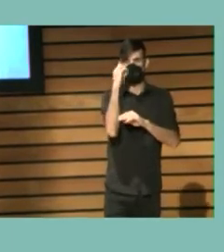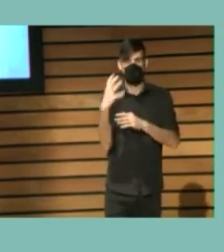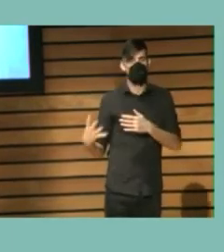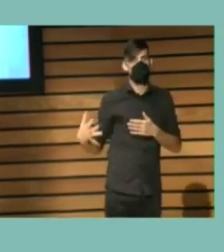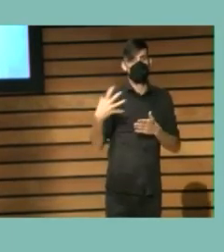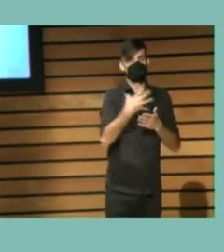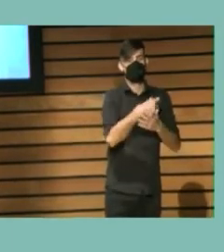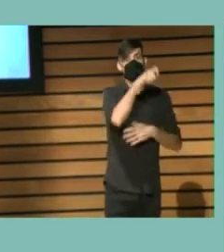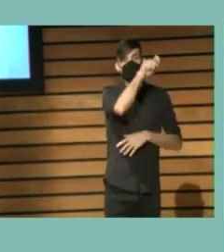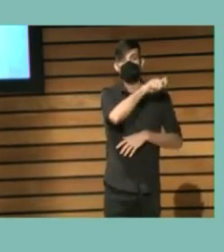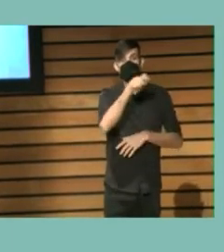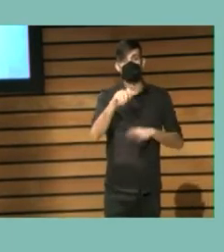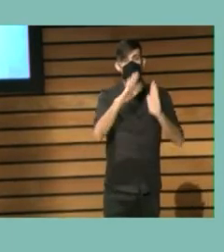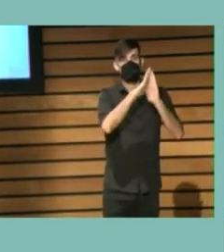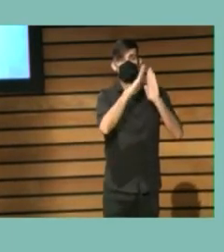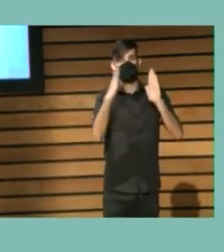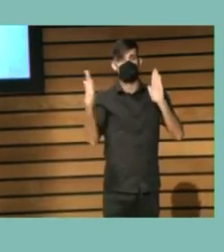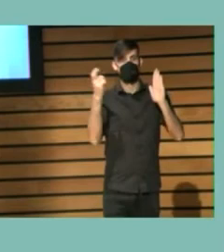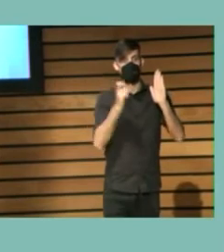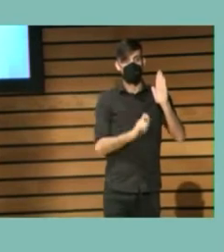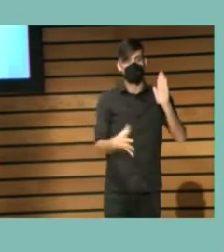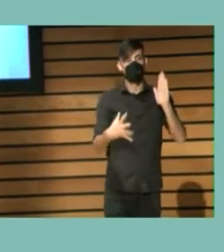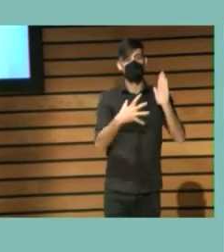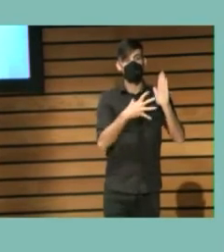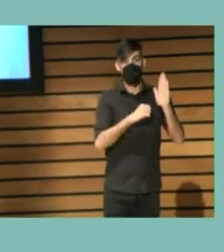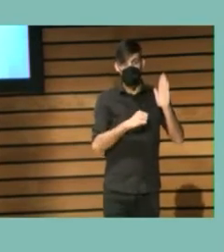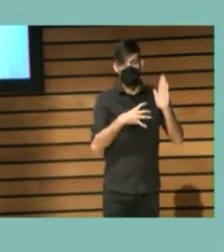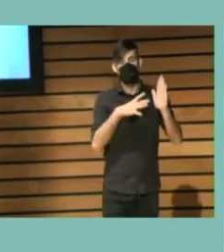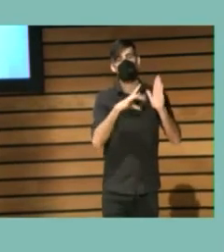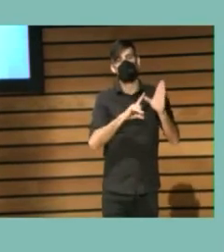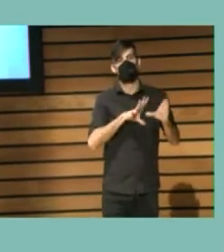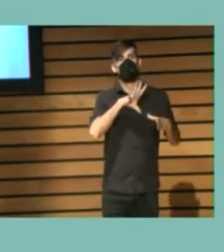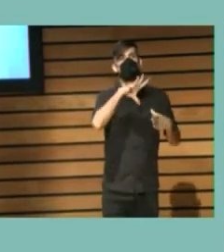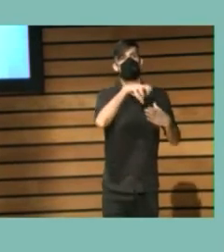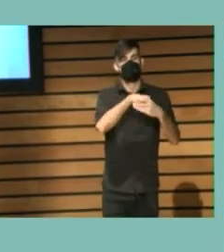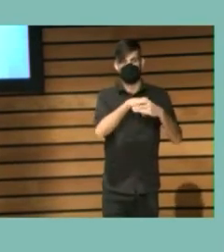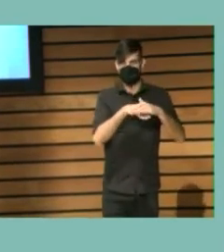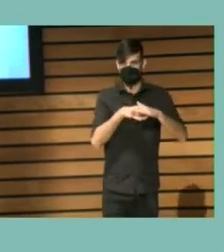todo el mundo podamos tener acceso a aquello que está ocurriendo. Porque